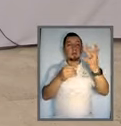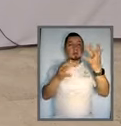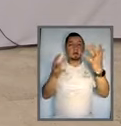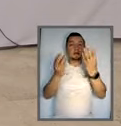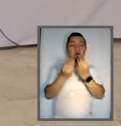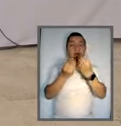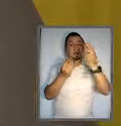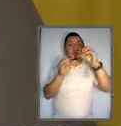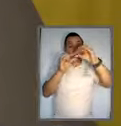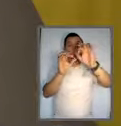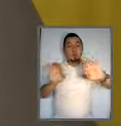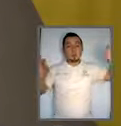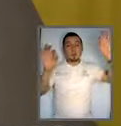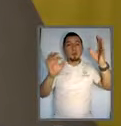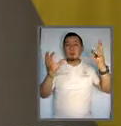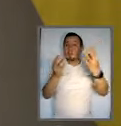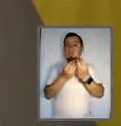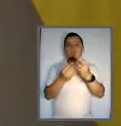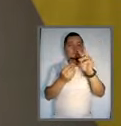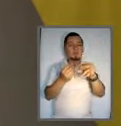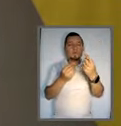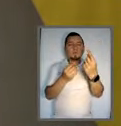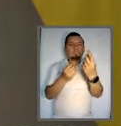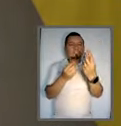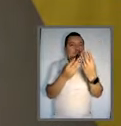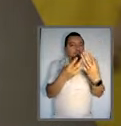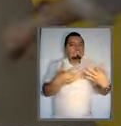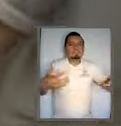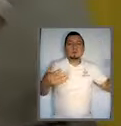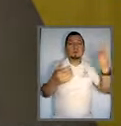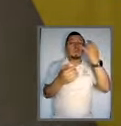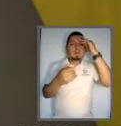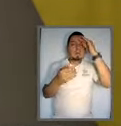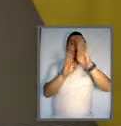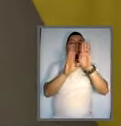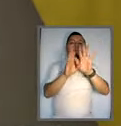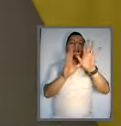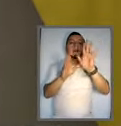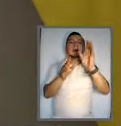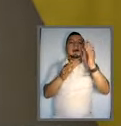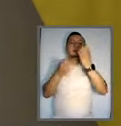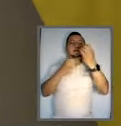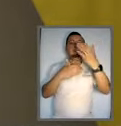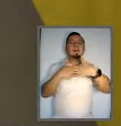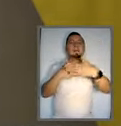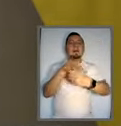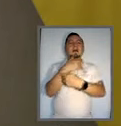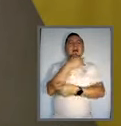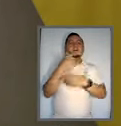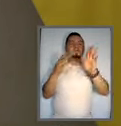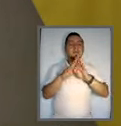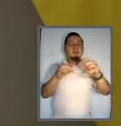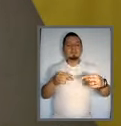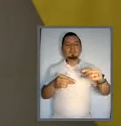viales, sondas. Pero en números generales es eso. Aunque algunas estamos en el proceso de completar todo el equipo o todos los insumos que se requieren